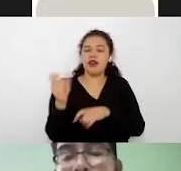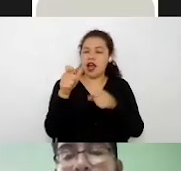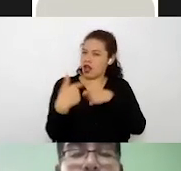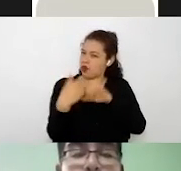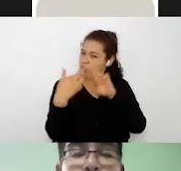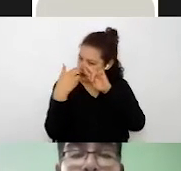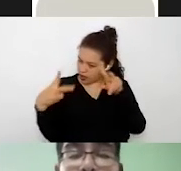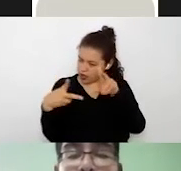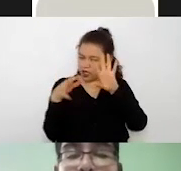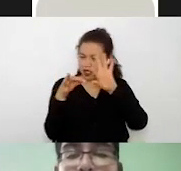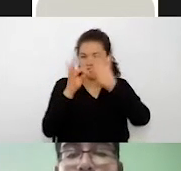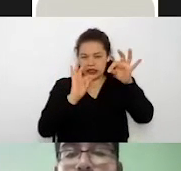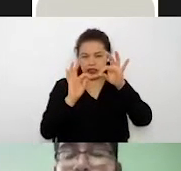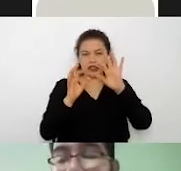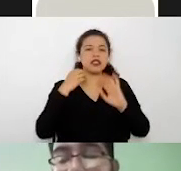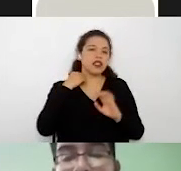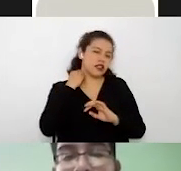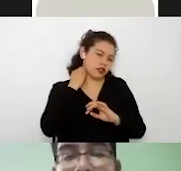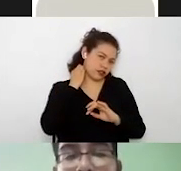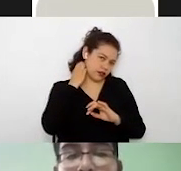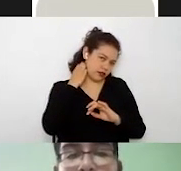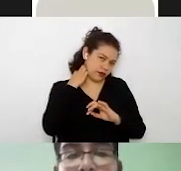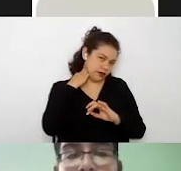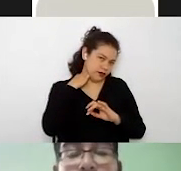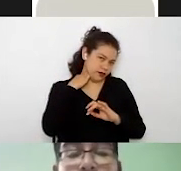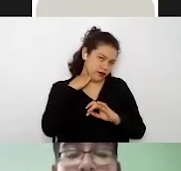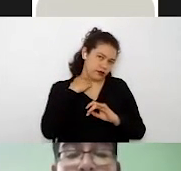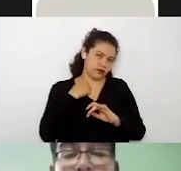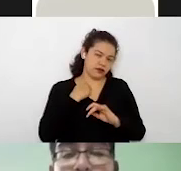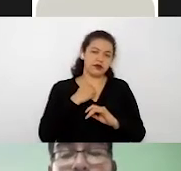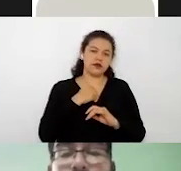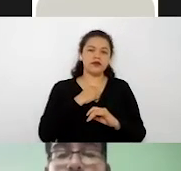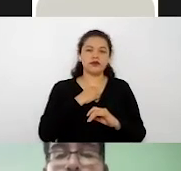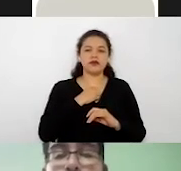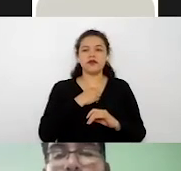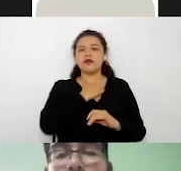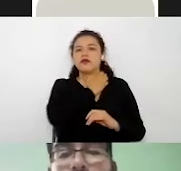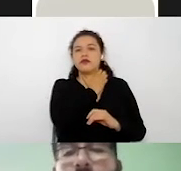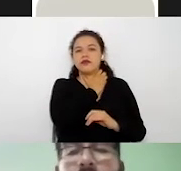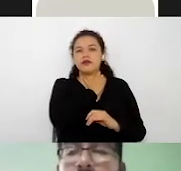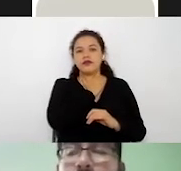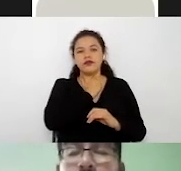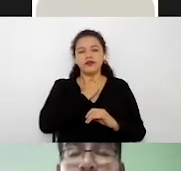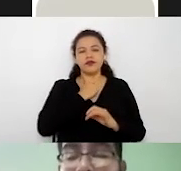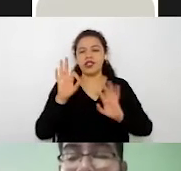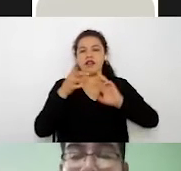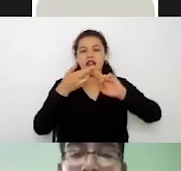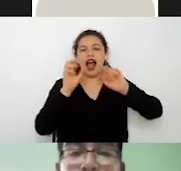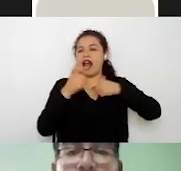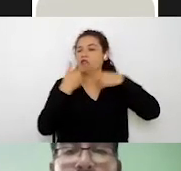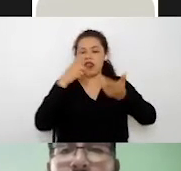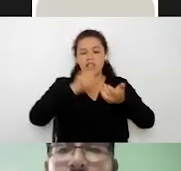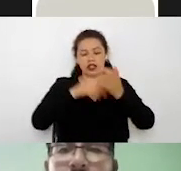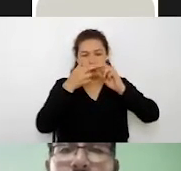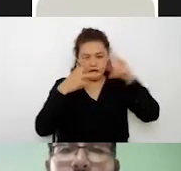algún cable pudo haber quedado roto y pudiera, o que la canalización hubiera quedado rota y que eso podría